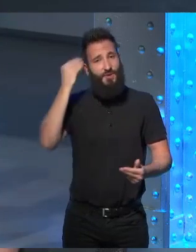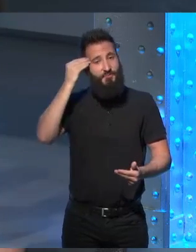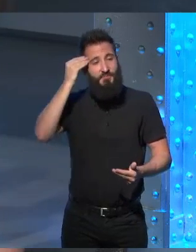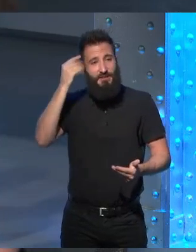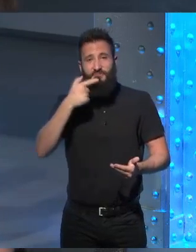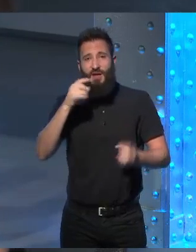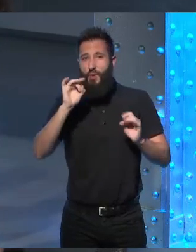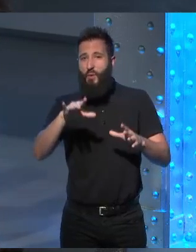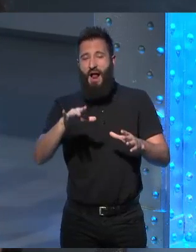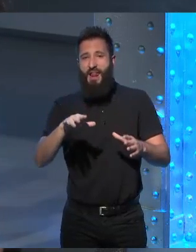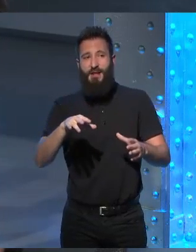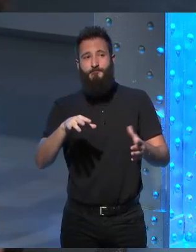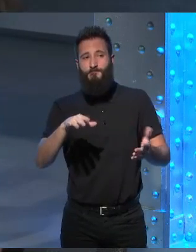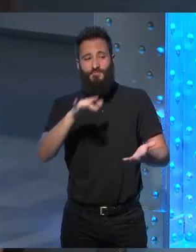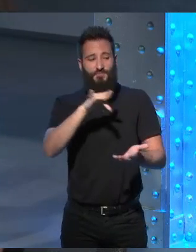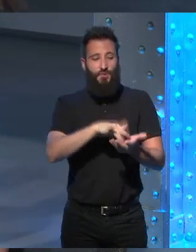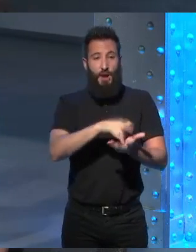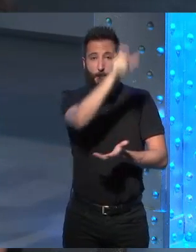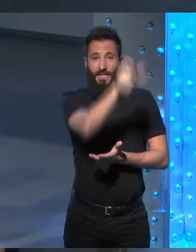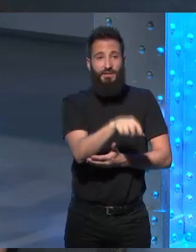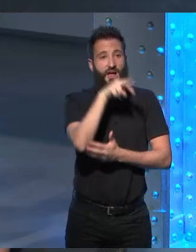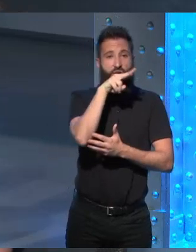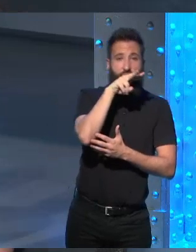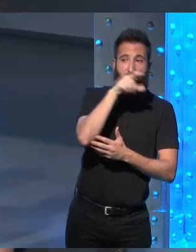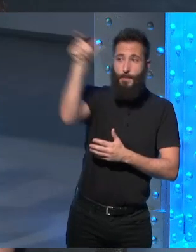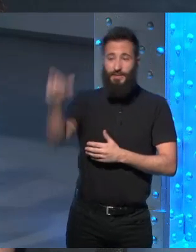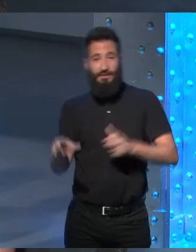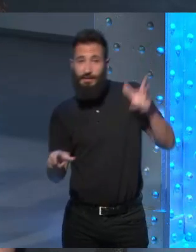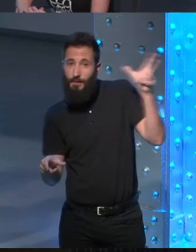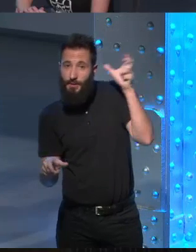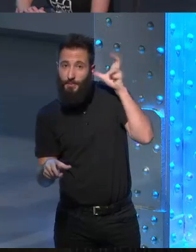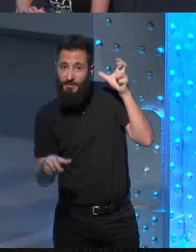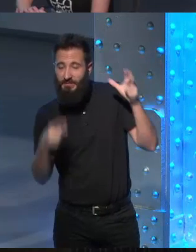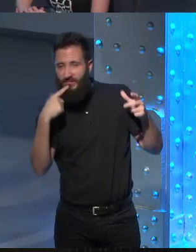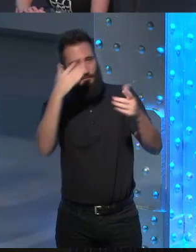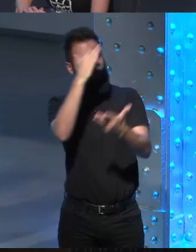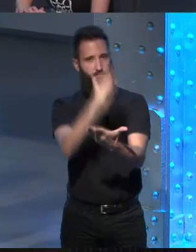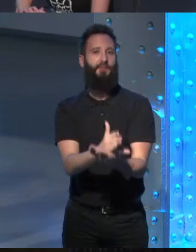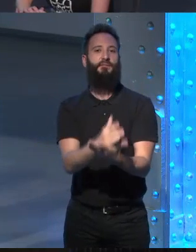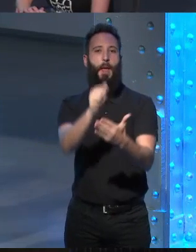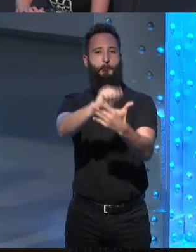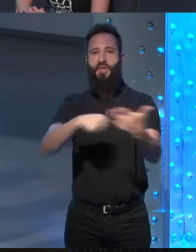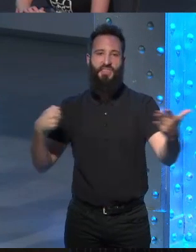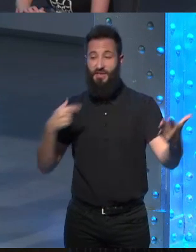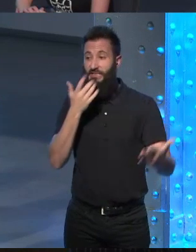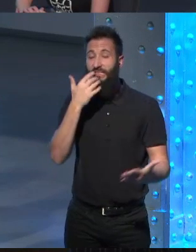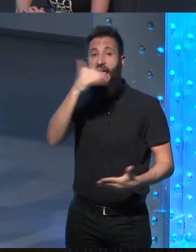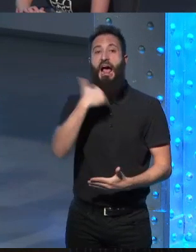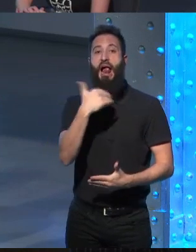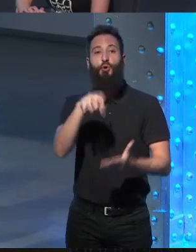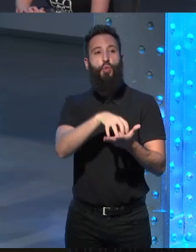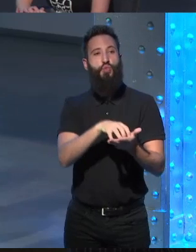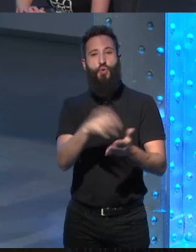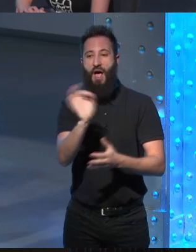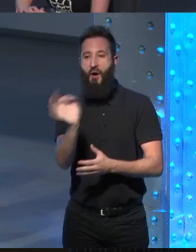establece un abismo entre el que habla y su interlocutor. Bueno, pues si alguien tiene alguna duda en este momento, ruego que la mande por